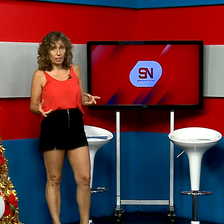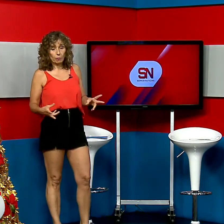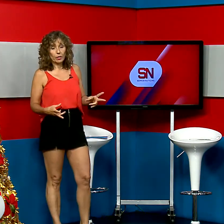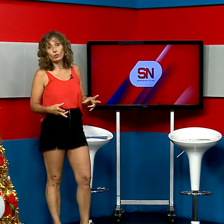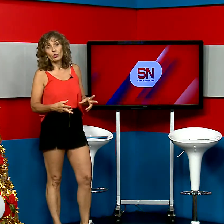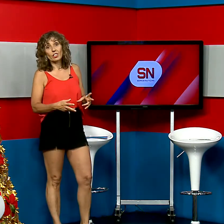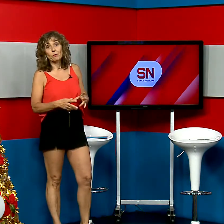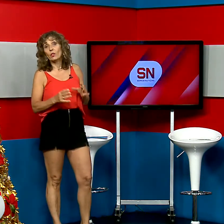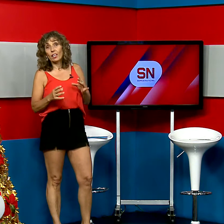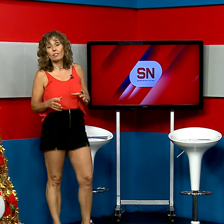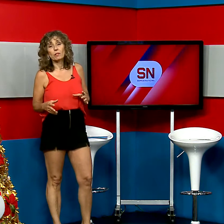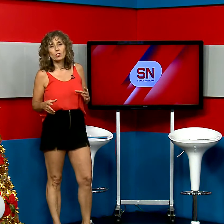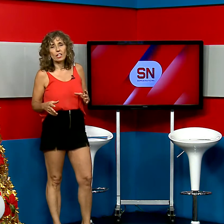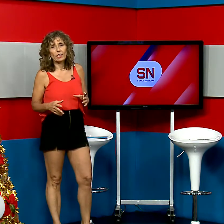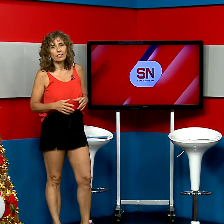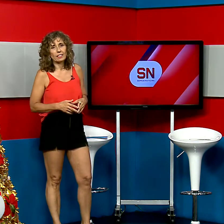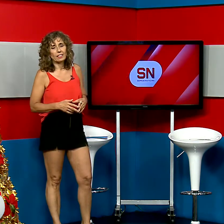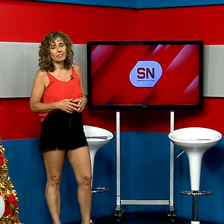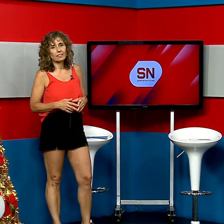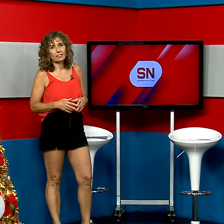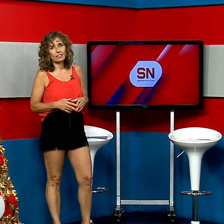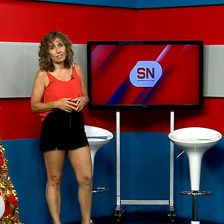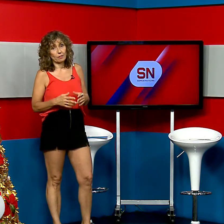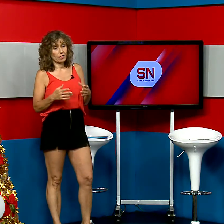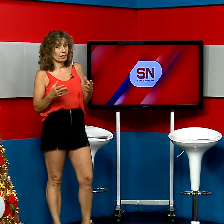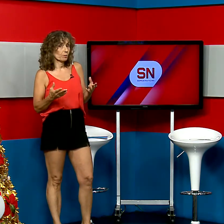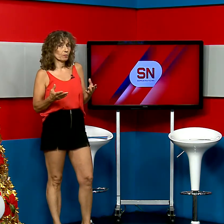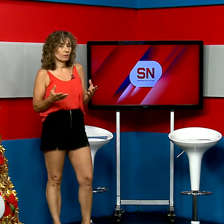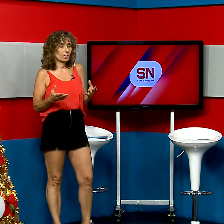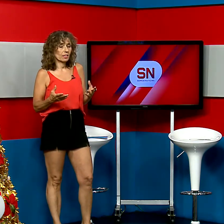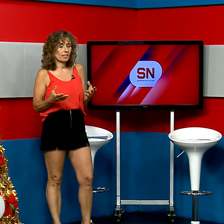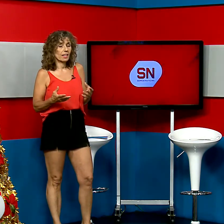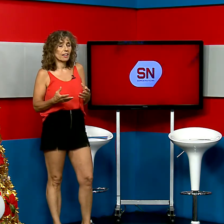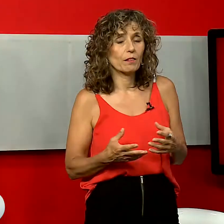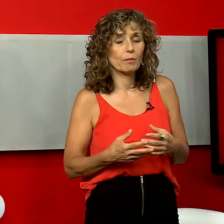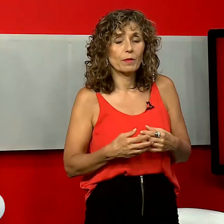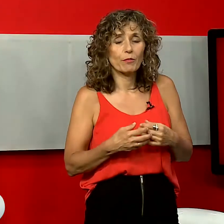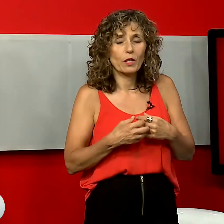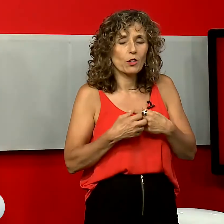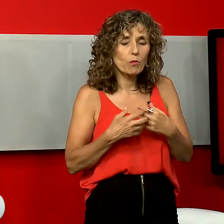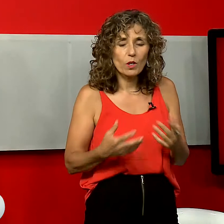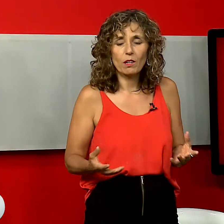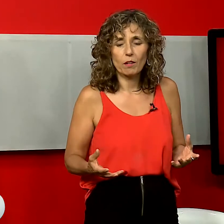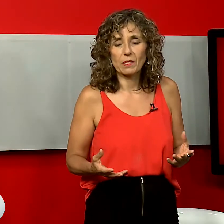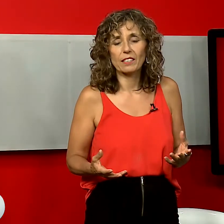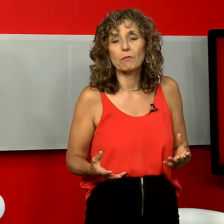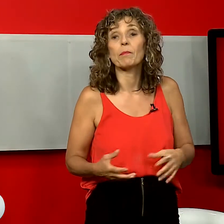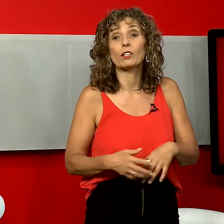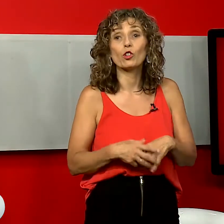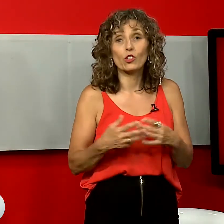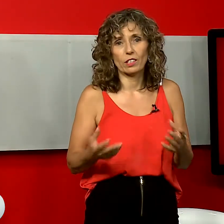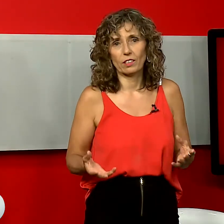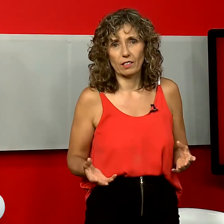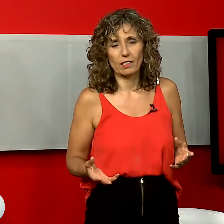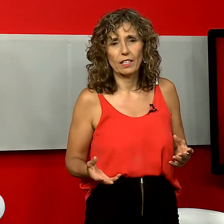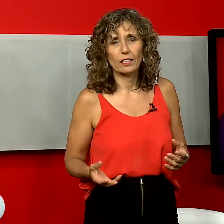realidad, pero no queremos dejar de mencionar y de señalar que fue un año muy especial también para